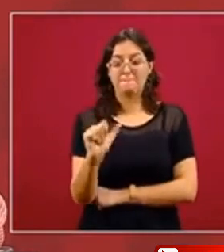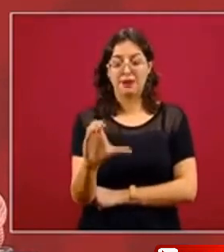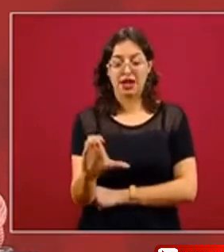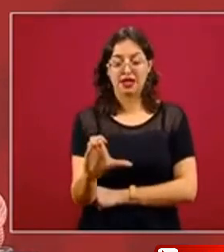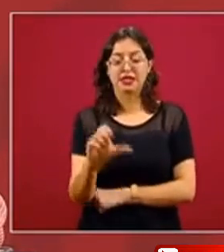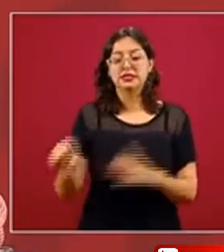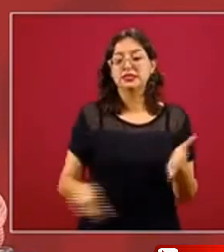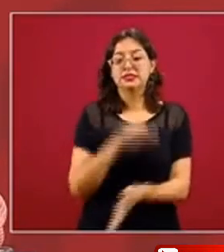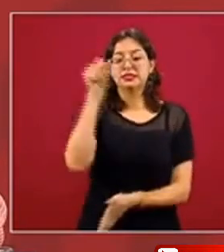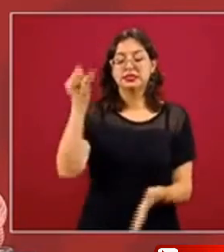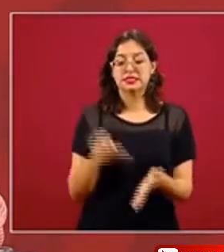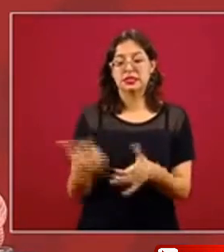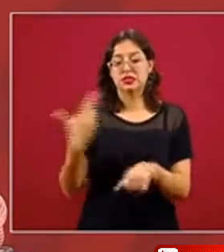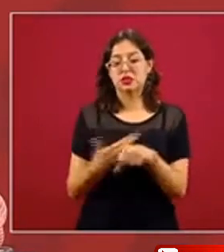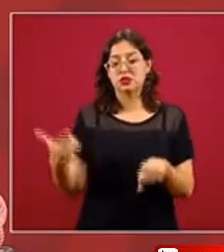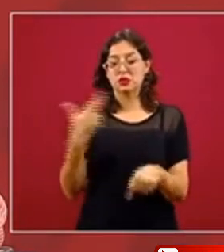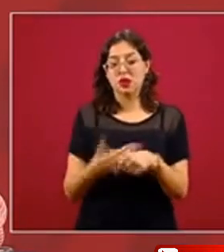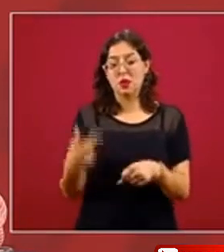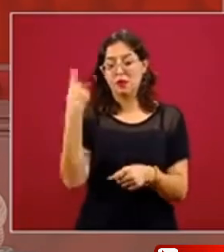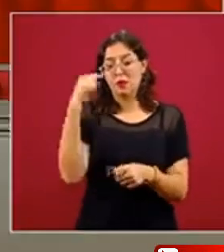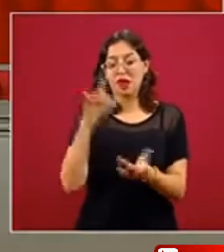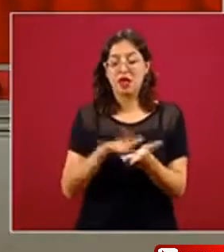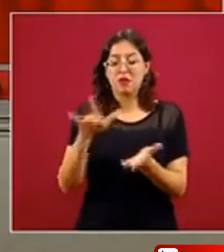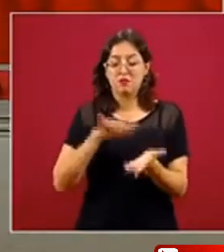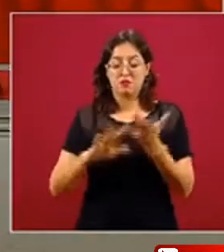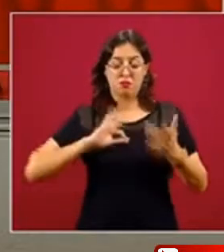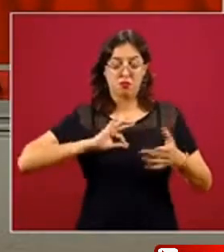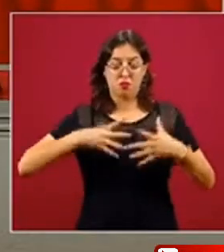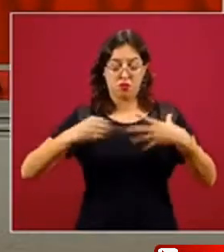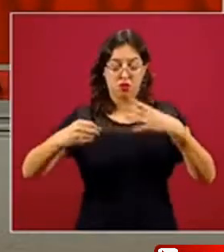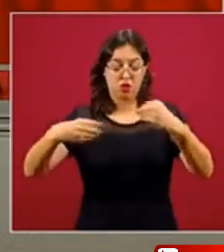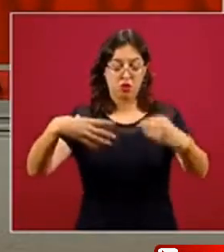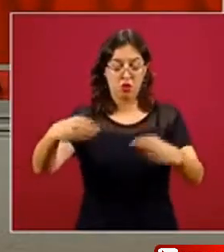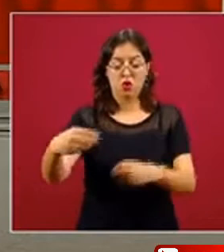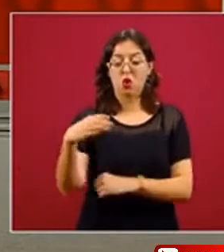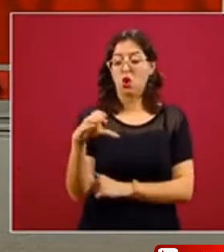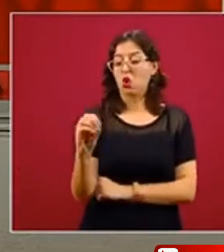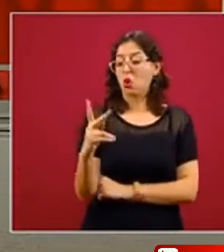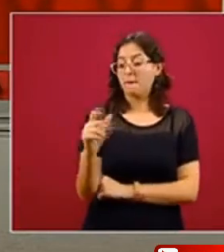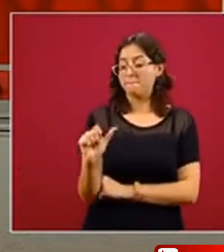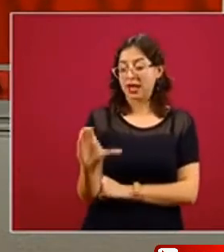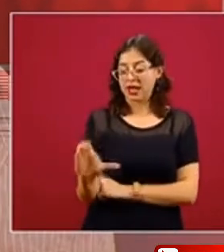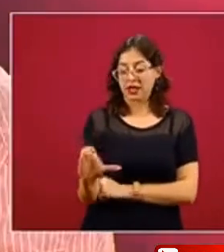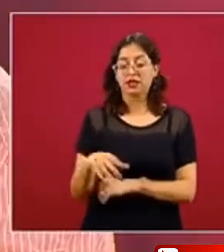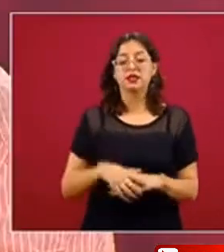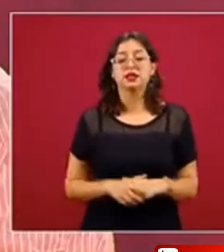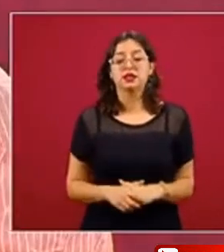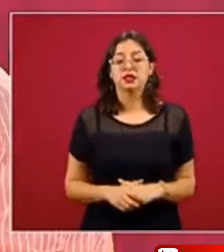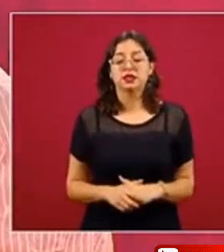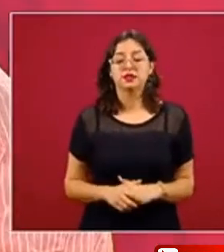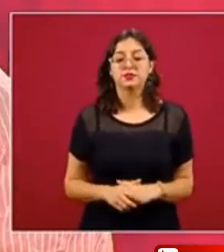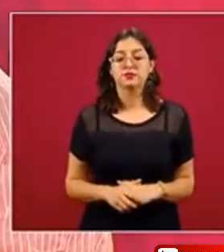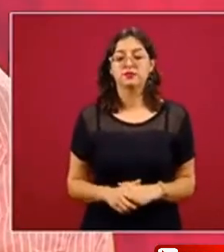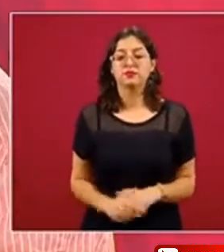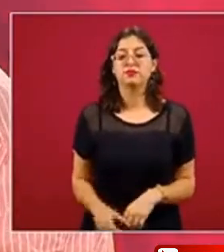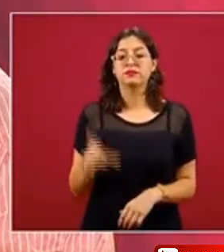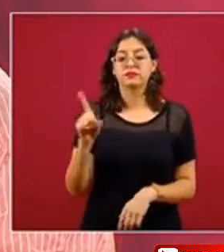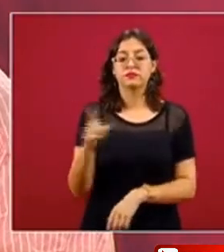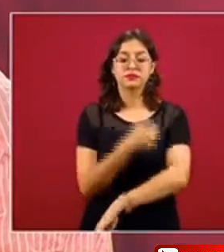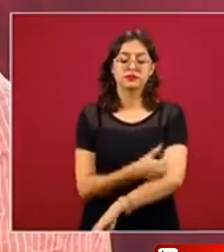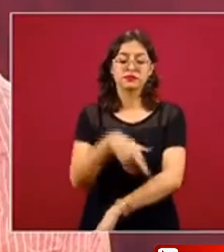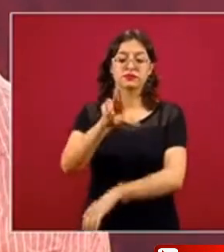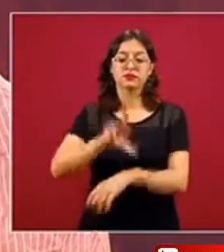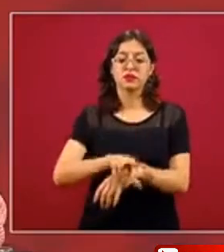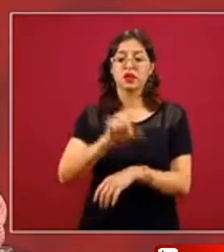el Centro Operativo de Apoyo para Apoyo a Contingencias, COPAC, que coordina 26